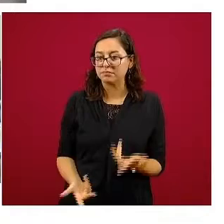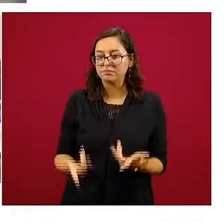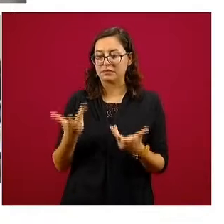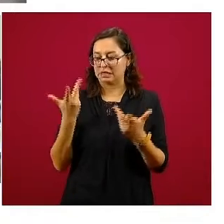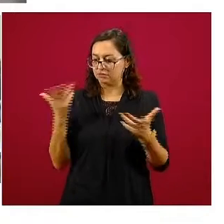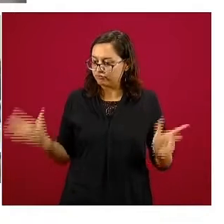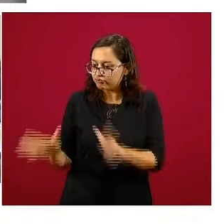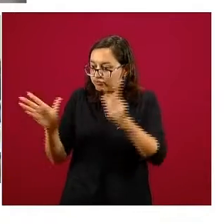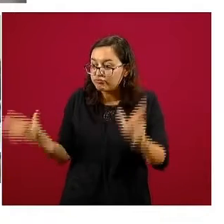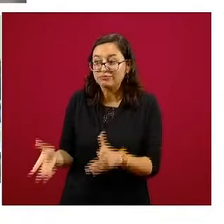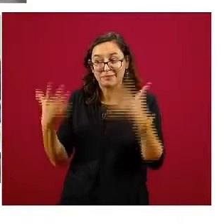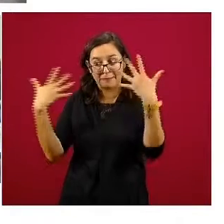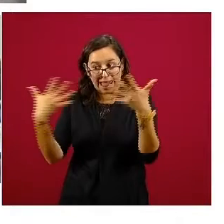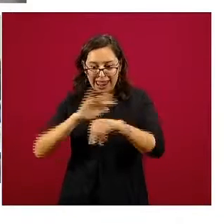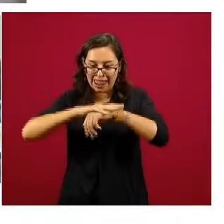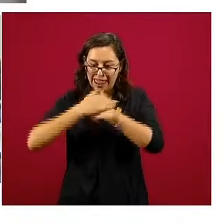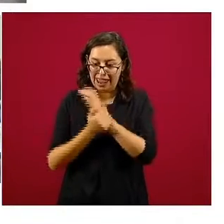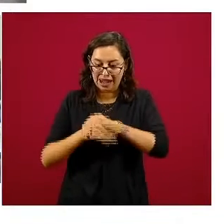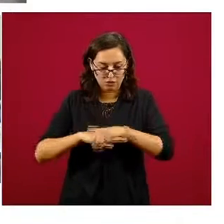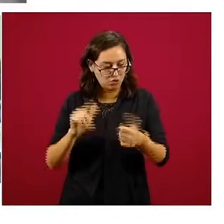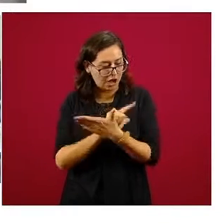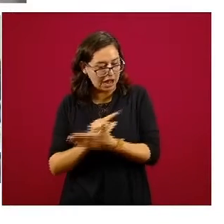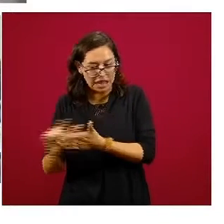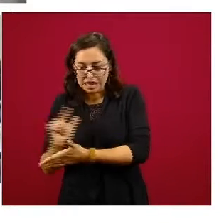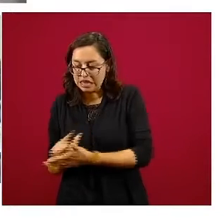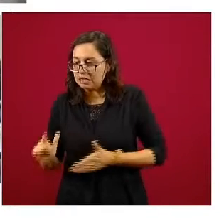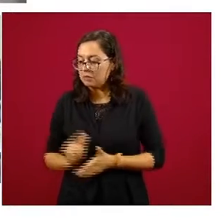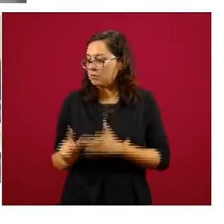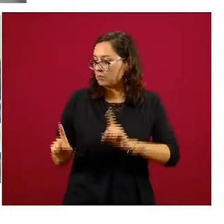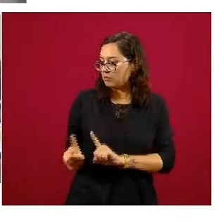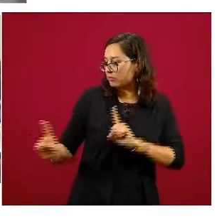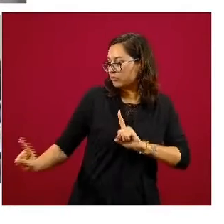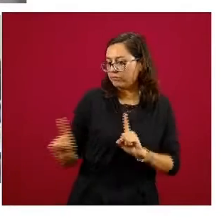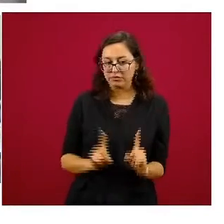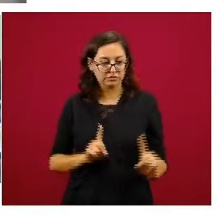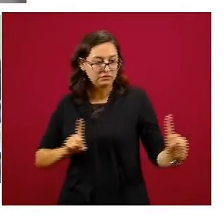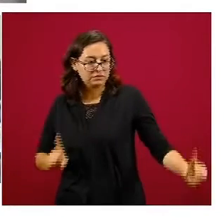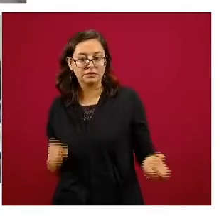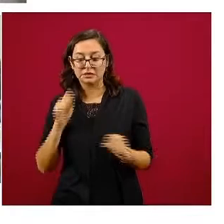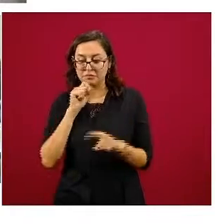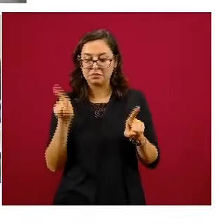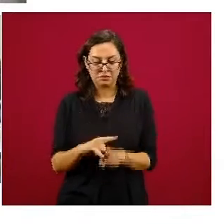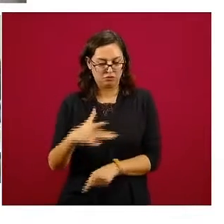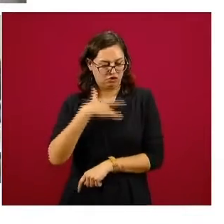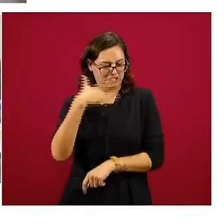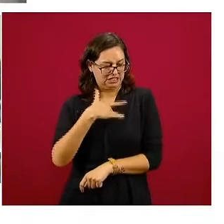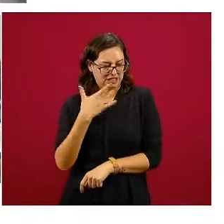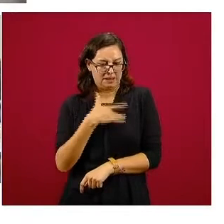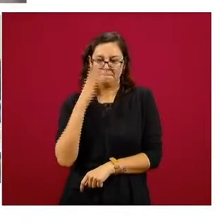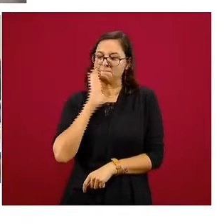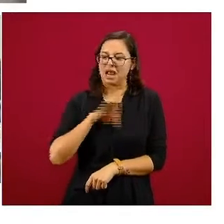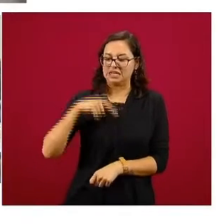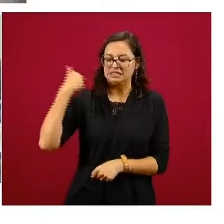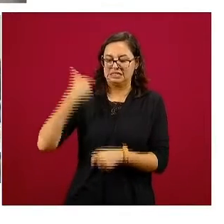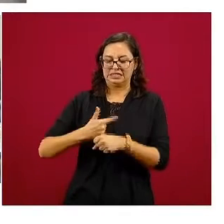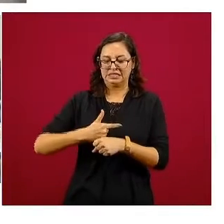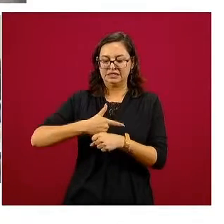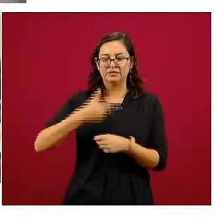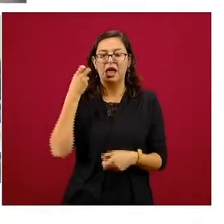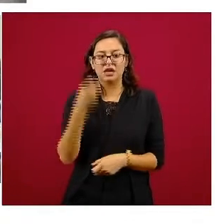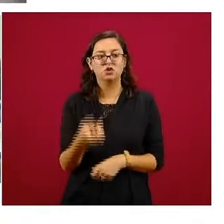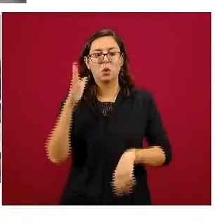sistemas de salud es justamente el IMSS Bienestar. Comentaba hoy el presidente justo eso, que el IMSS Bienestar tiene más de 40 años,